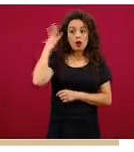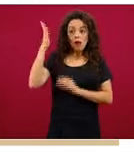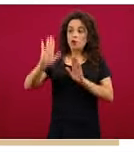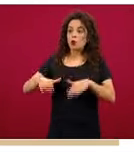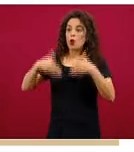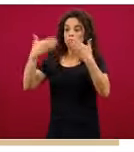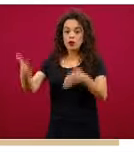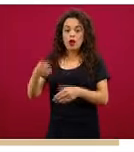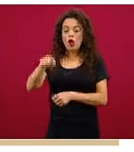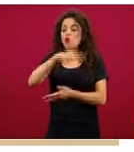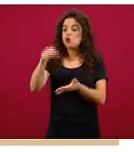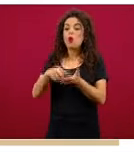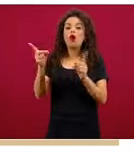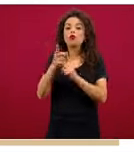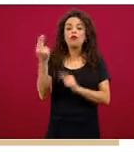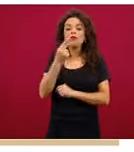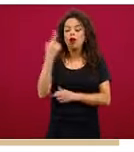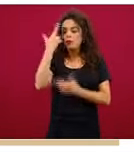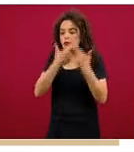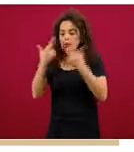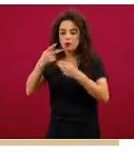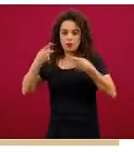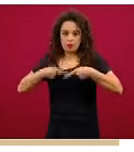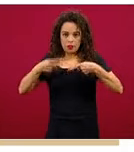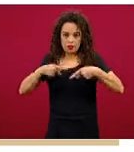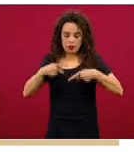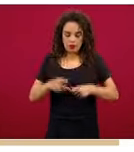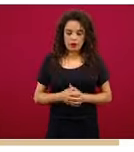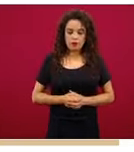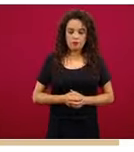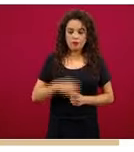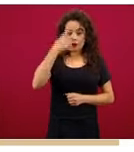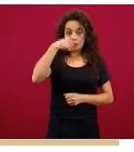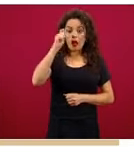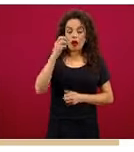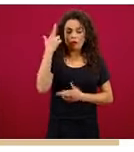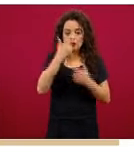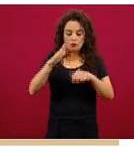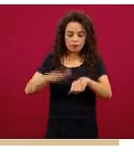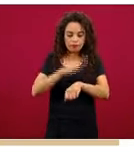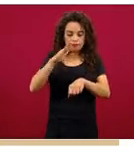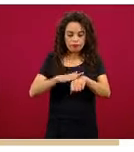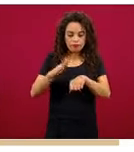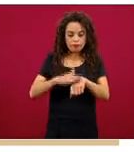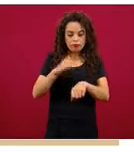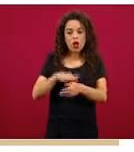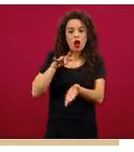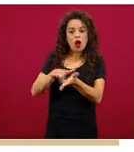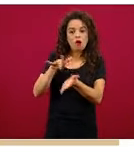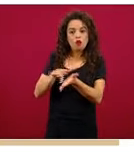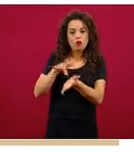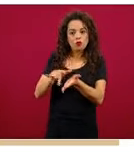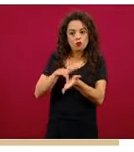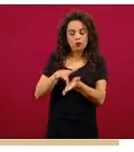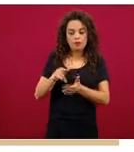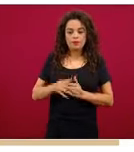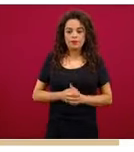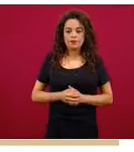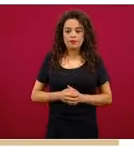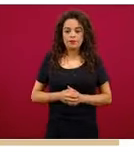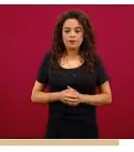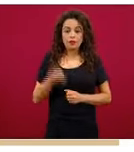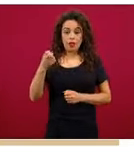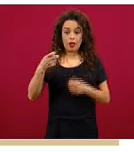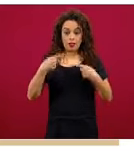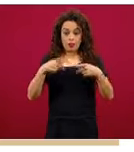zona donde se requiera, garantizando el triage, la evaluación de los primeros auxilios, la transferencia de los pacientes que han sido